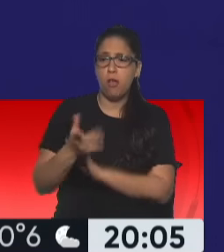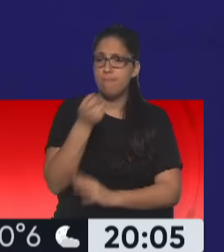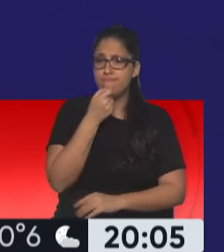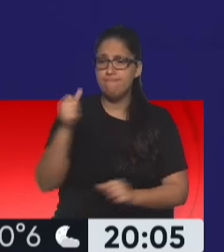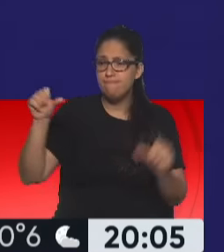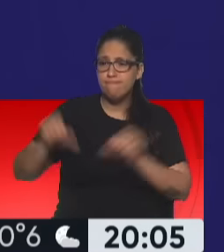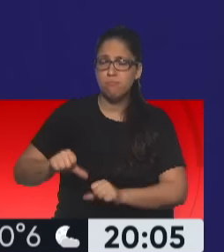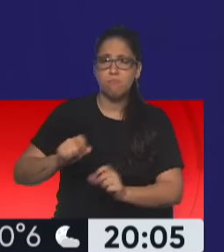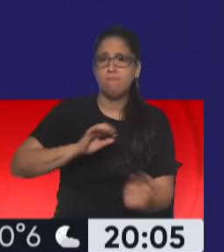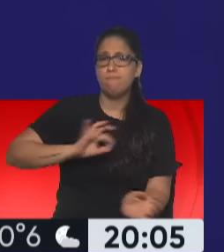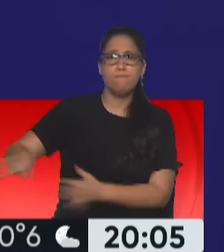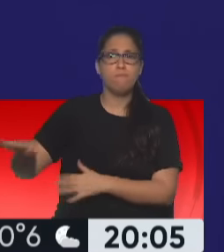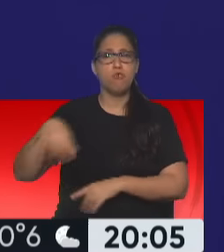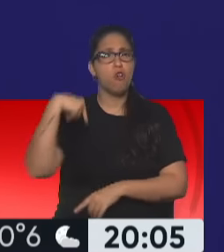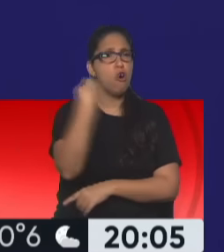buscan otro.